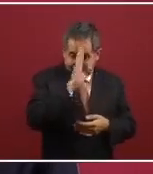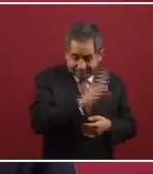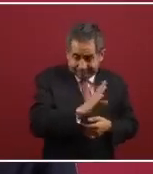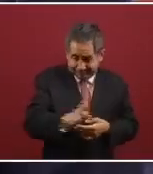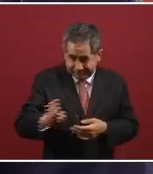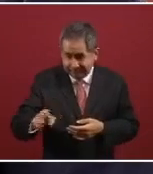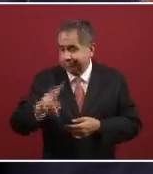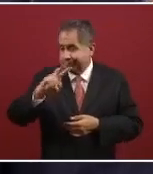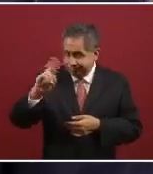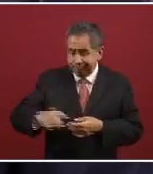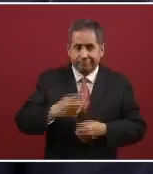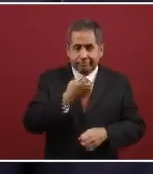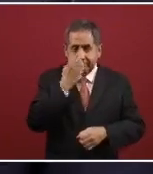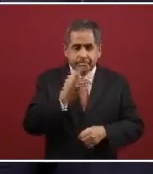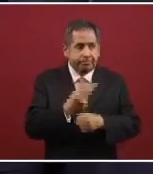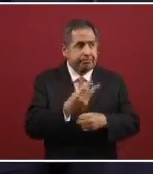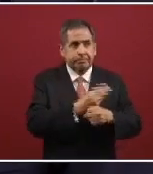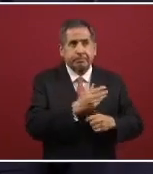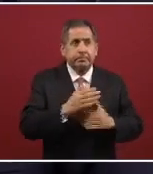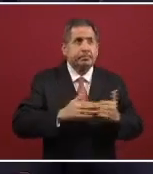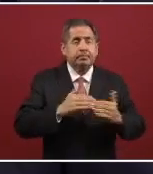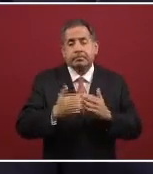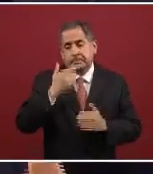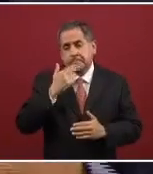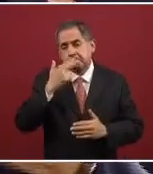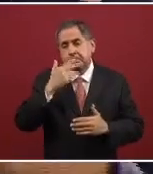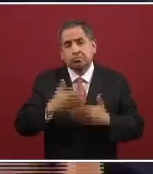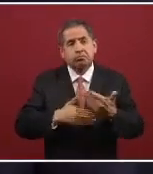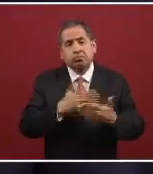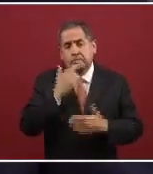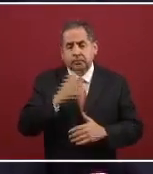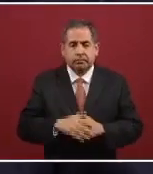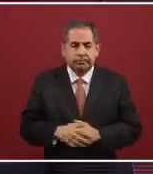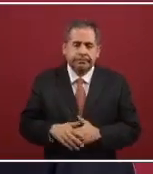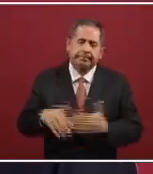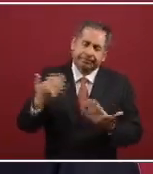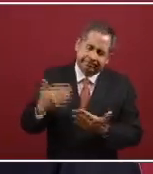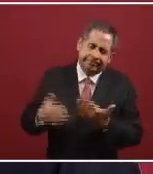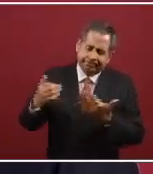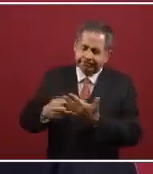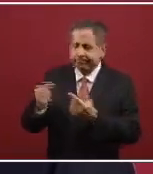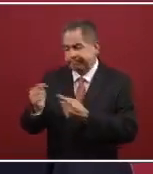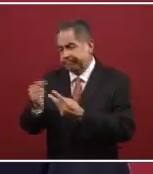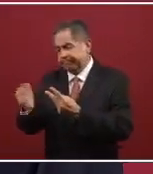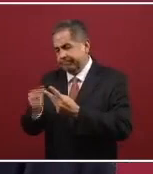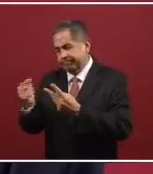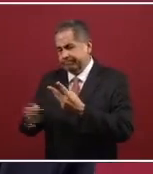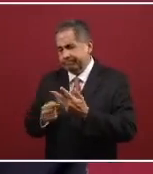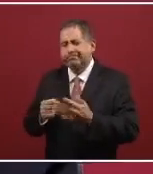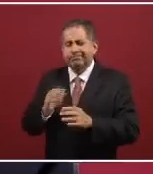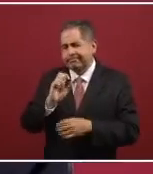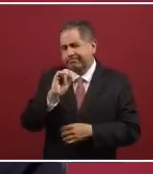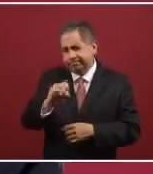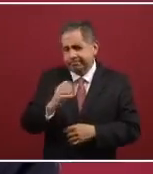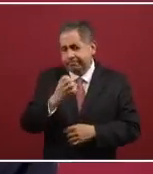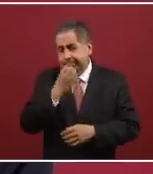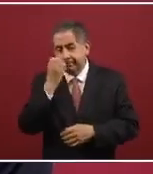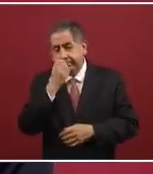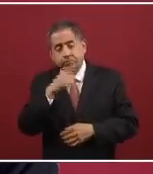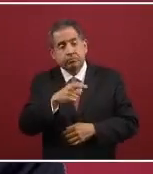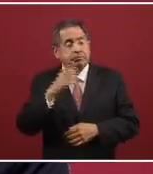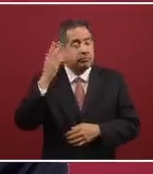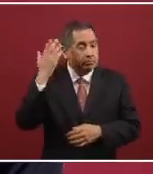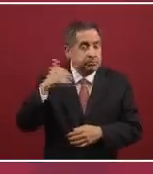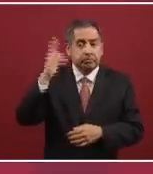para mejorar las escuelas. Tenemos pendientes de las escuelas que